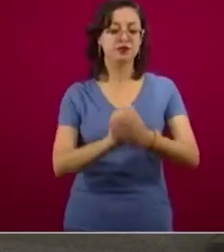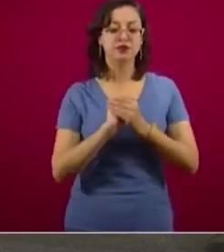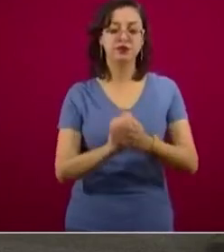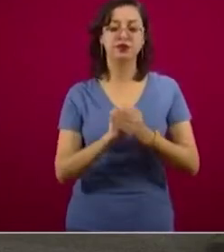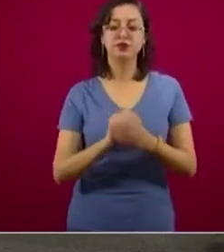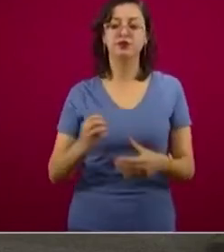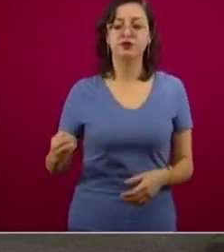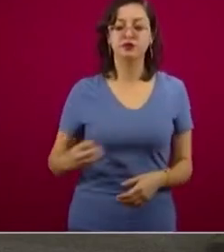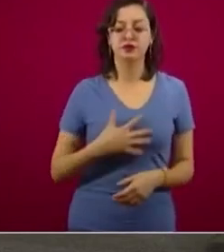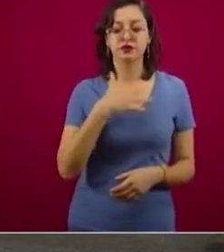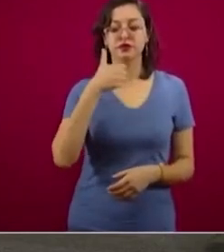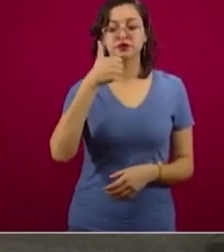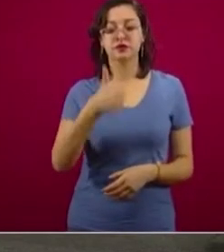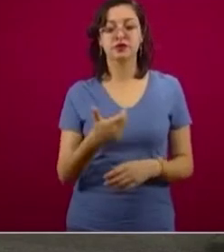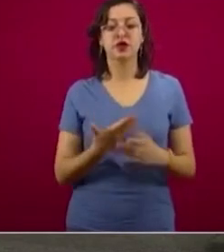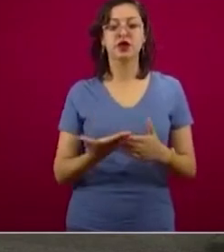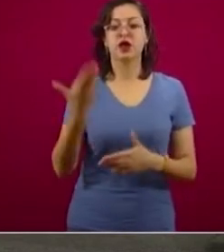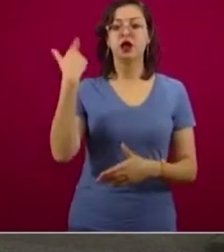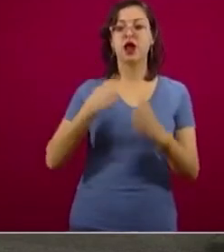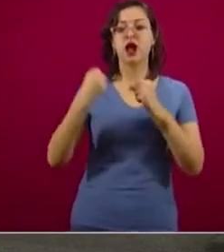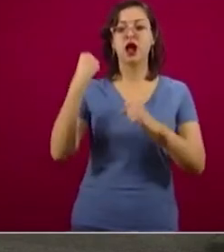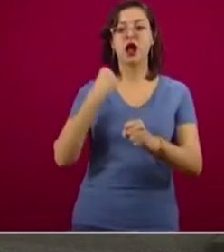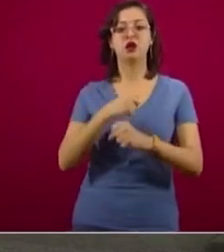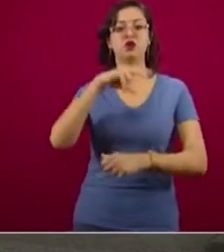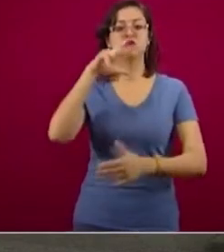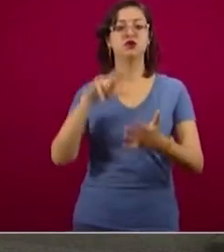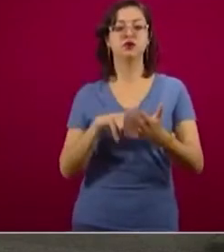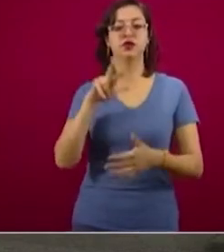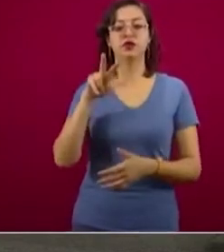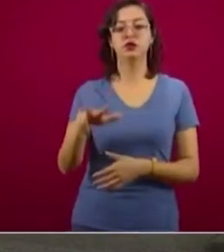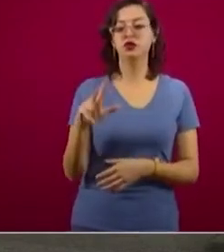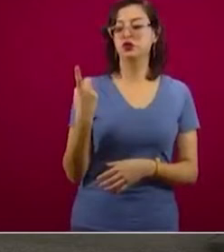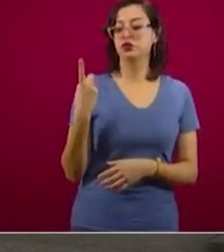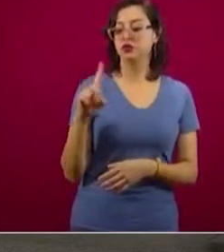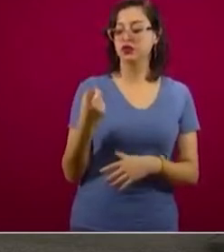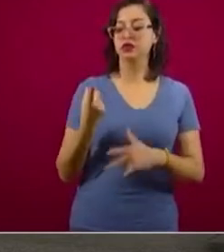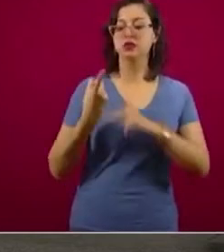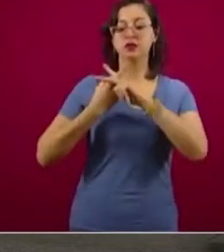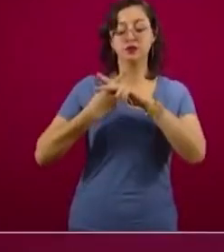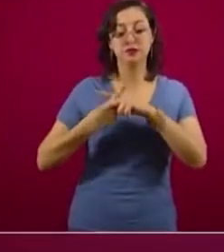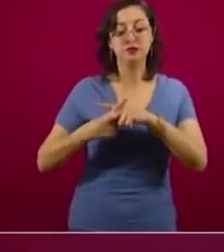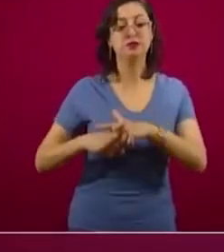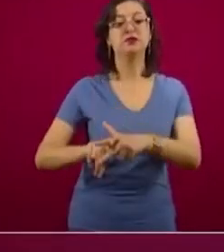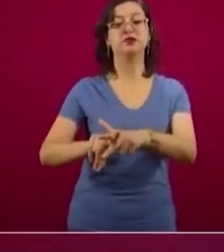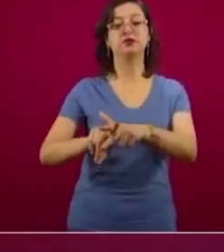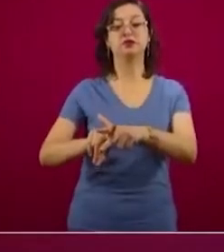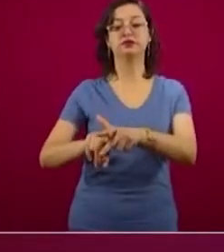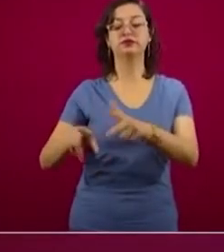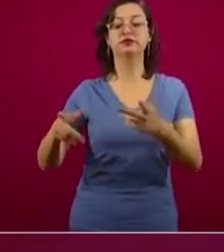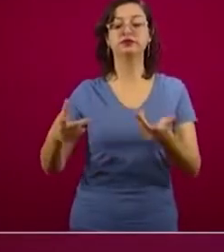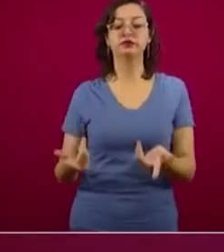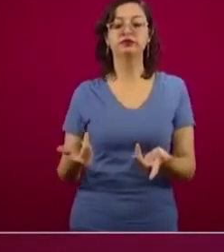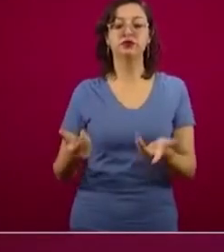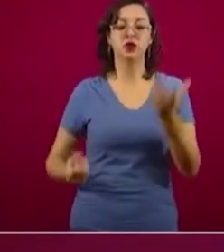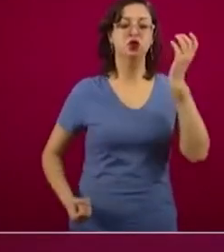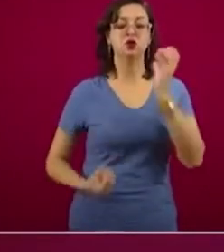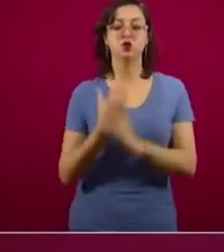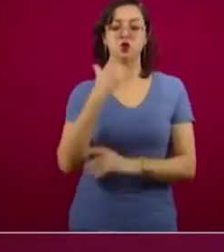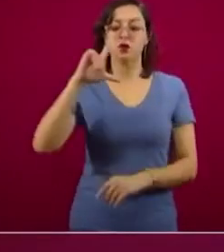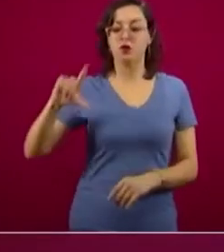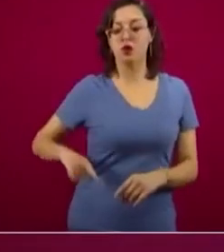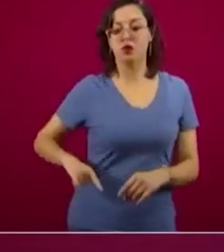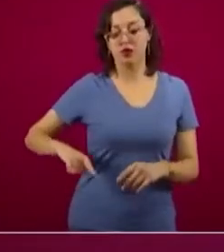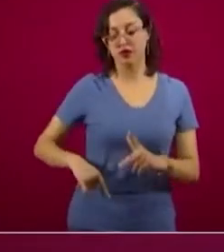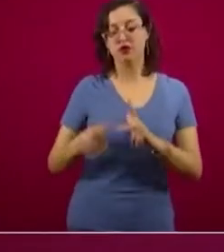Iniciamos en diciembre 2018, efectivamente cuando empezamos esta